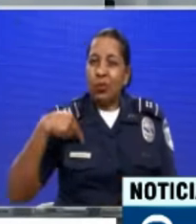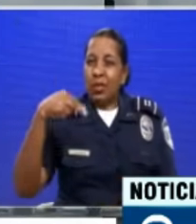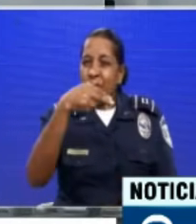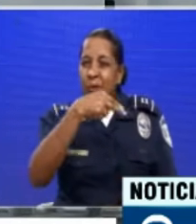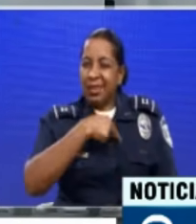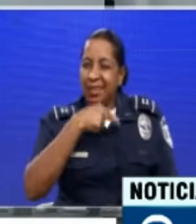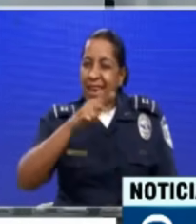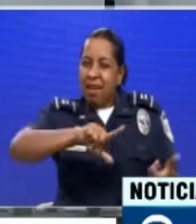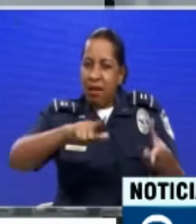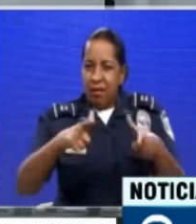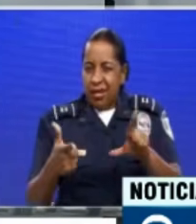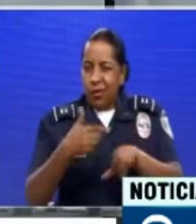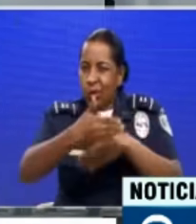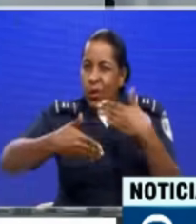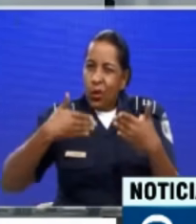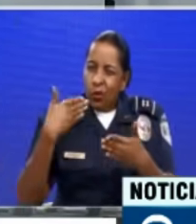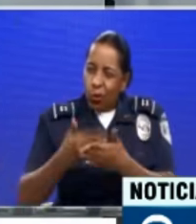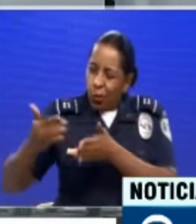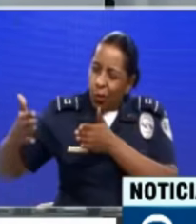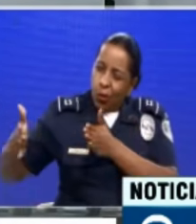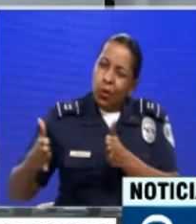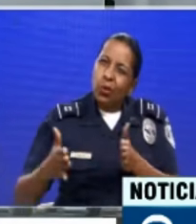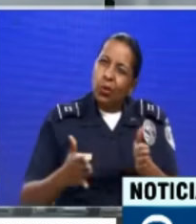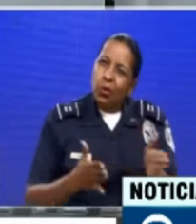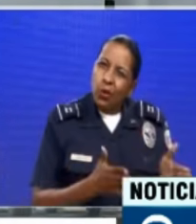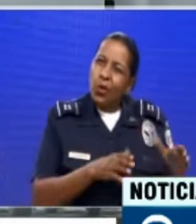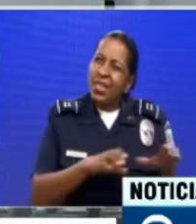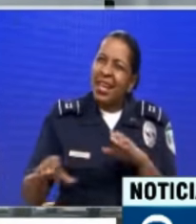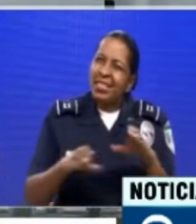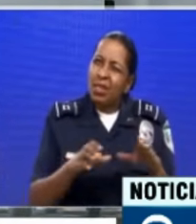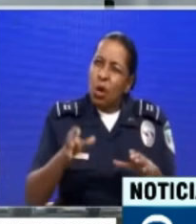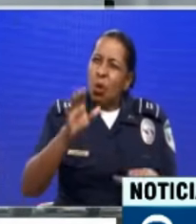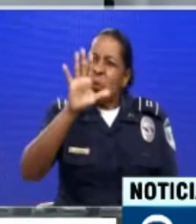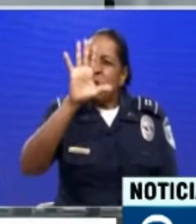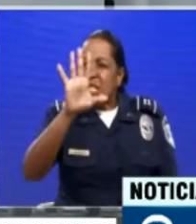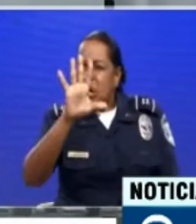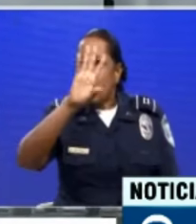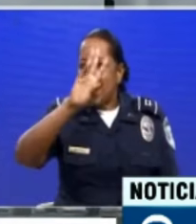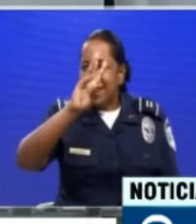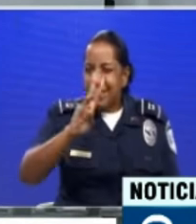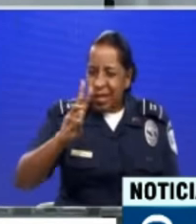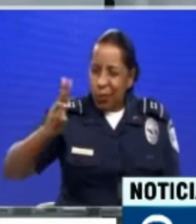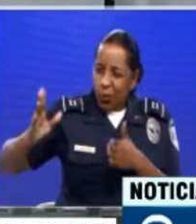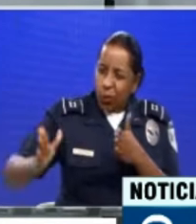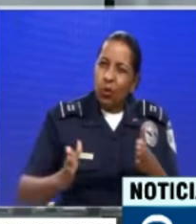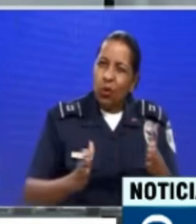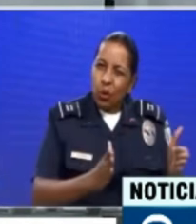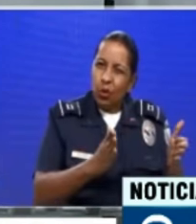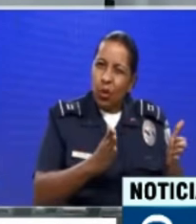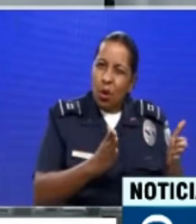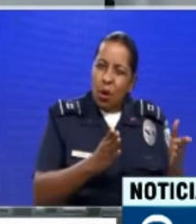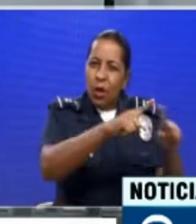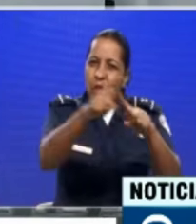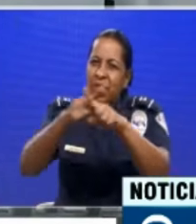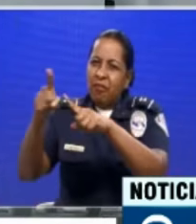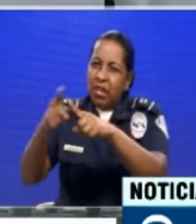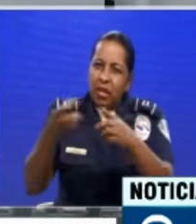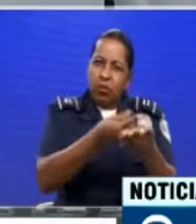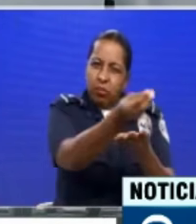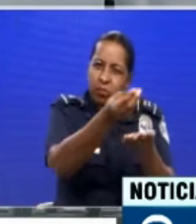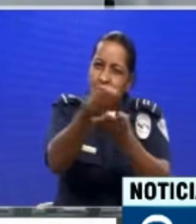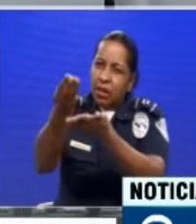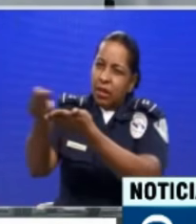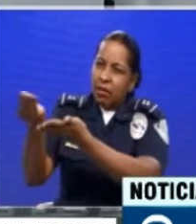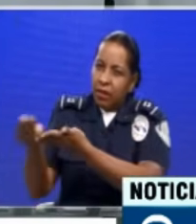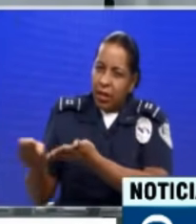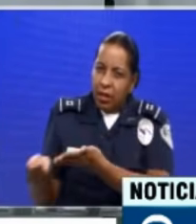Nosotros debemos tener listos todos los protocolos, alrededor de 5 o 6, para diferentes sectores